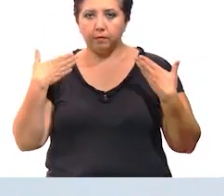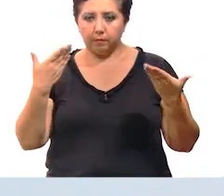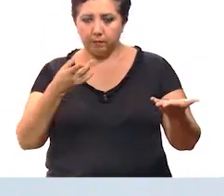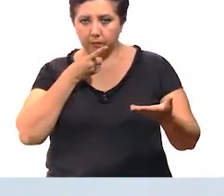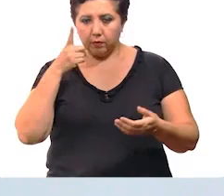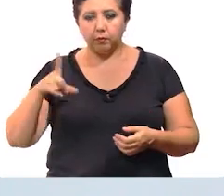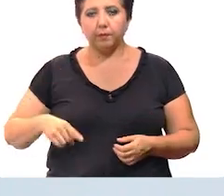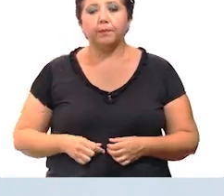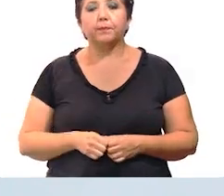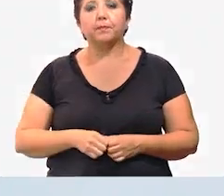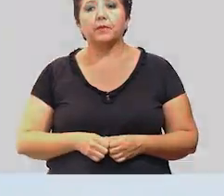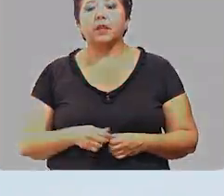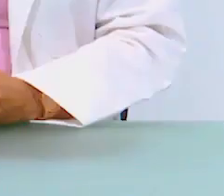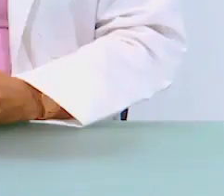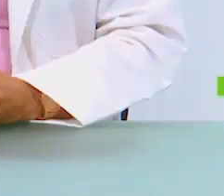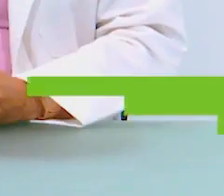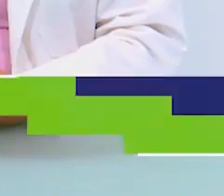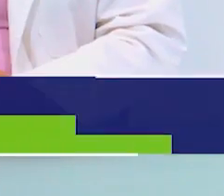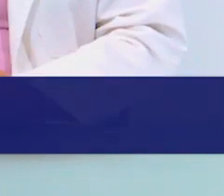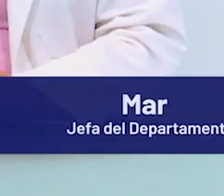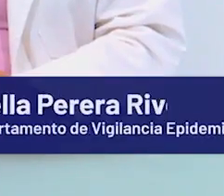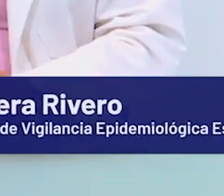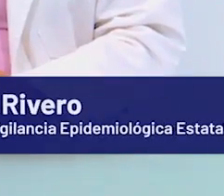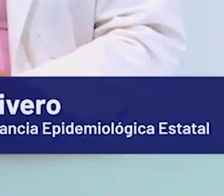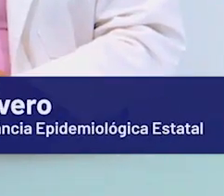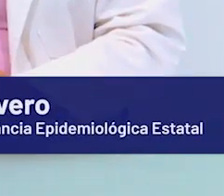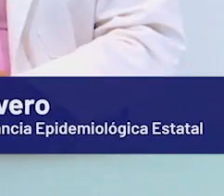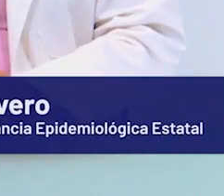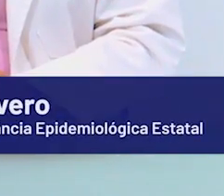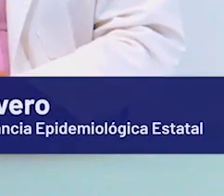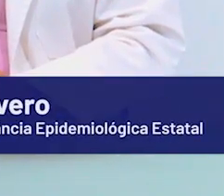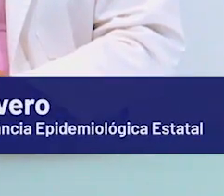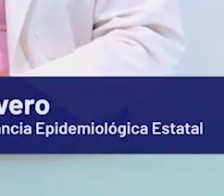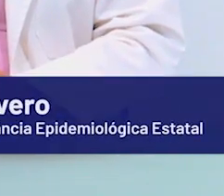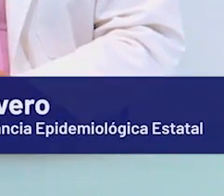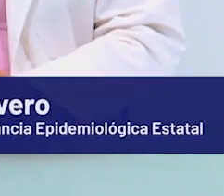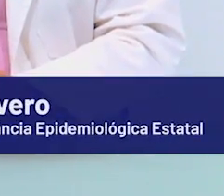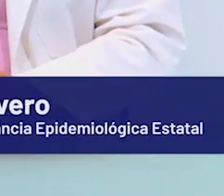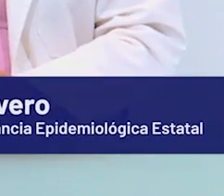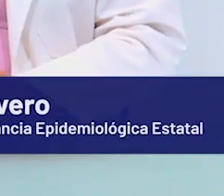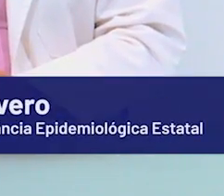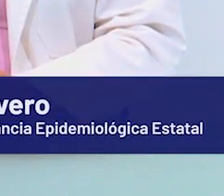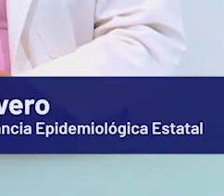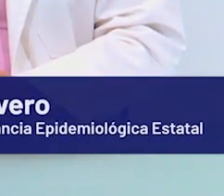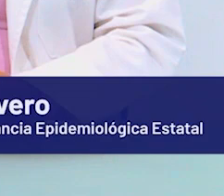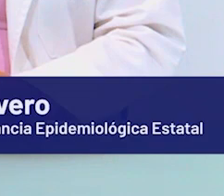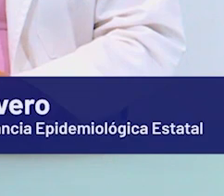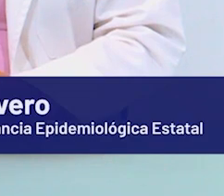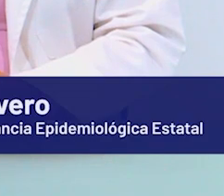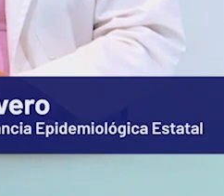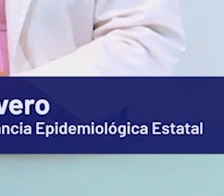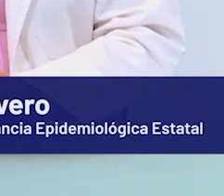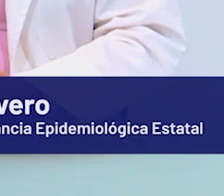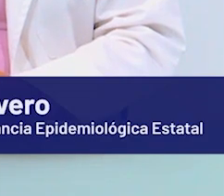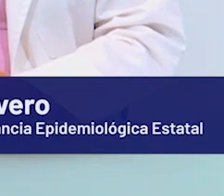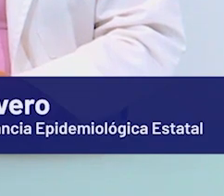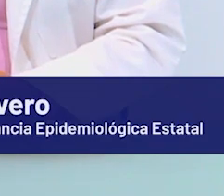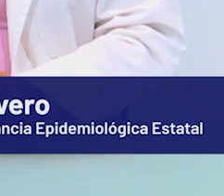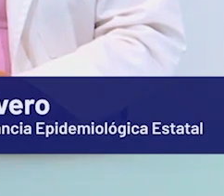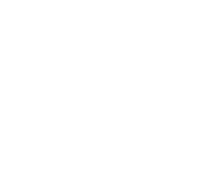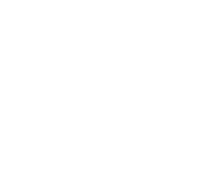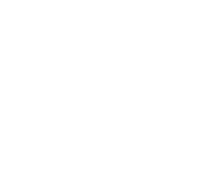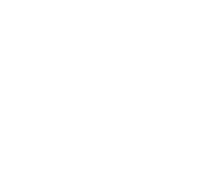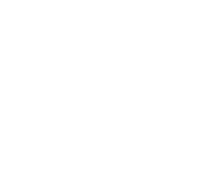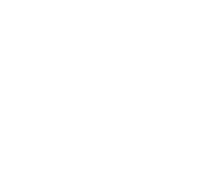quincenal del gobierno federal. Hasta aquí el informe de hoy, doctora. Gracias. Estaremos actualizando esta información todos los días por este mismo medio. Muchas